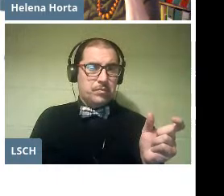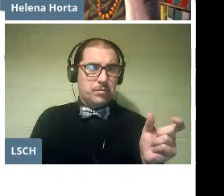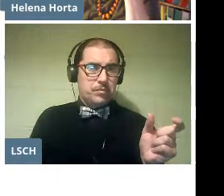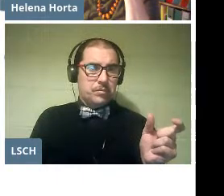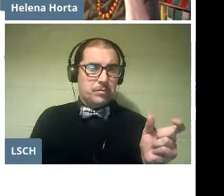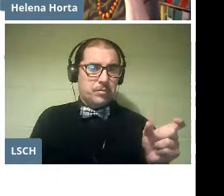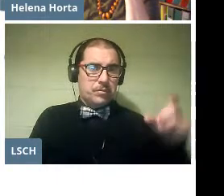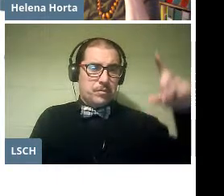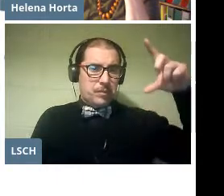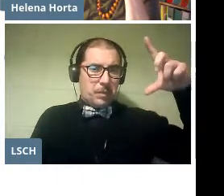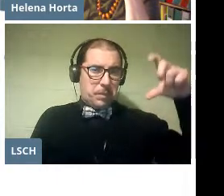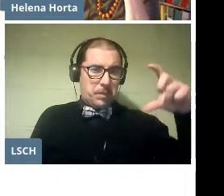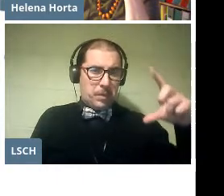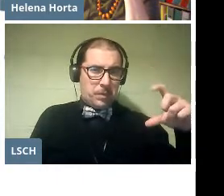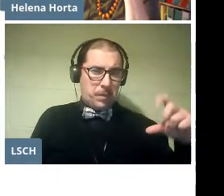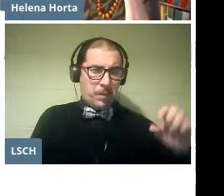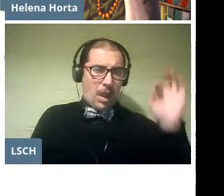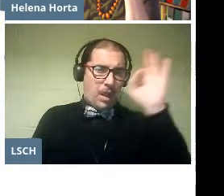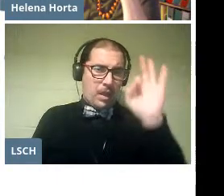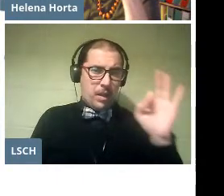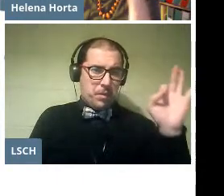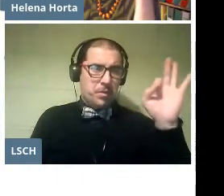su momento para